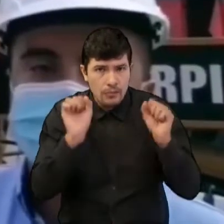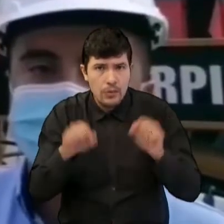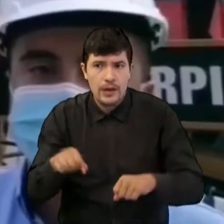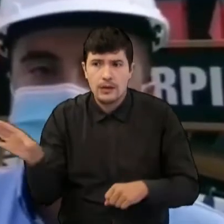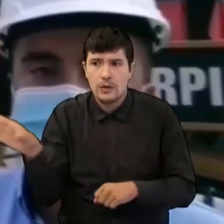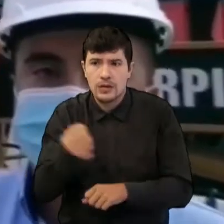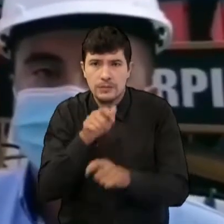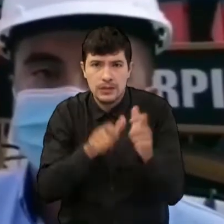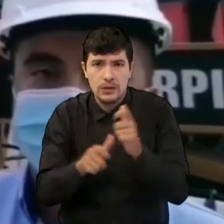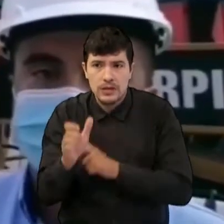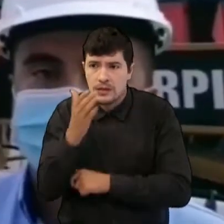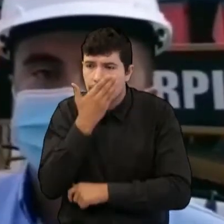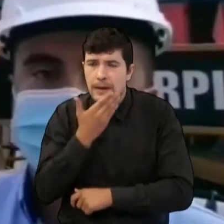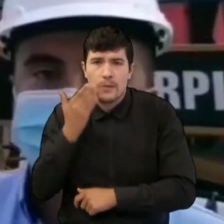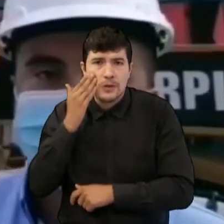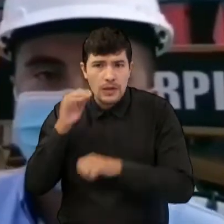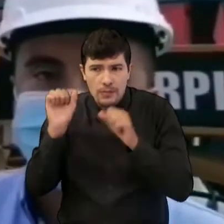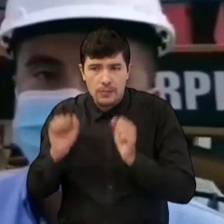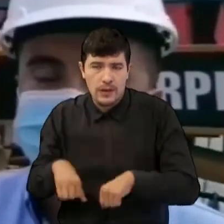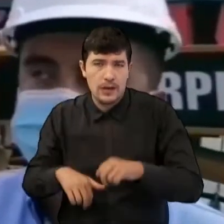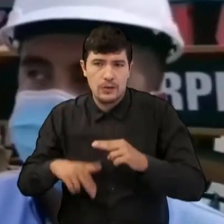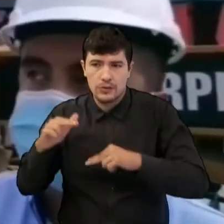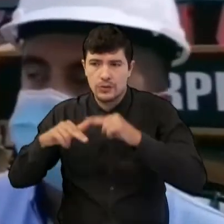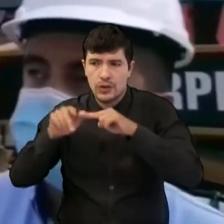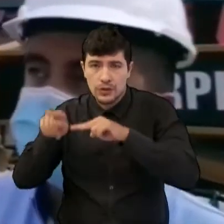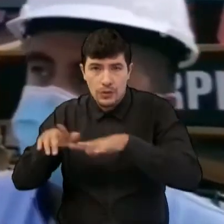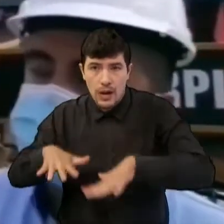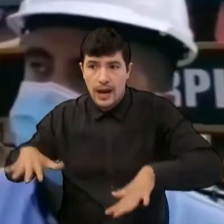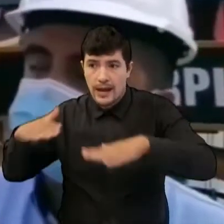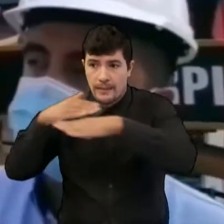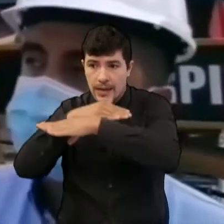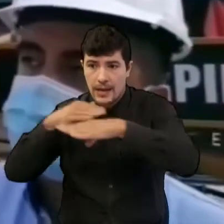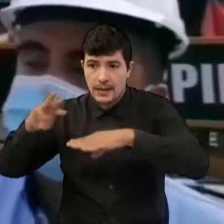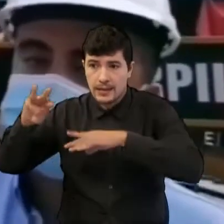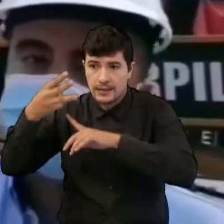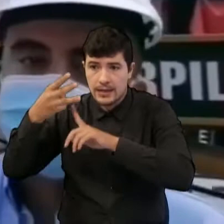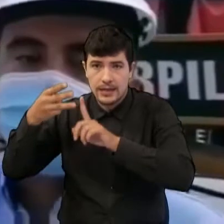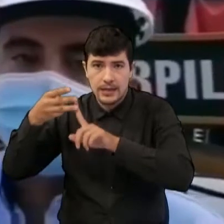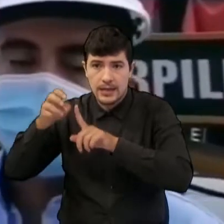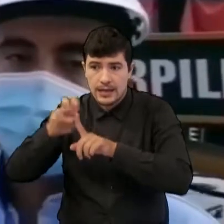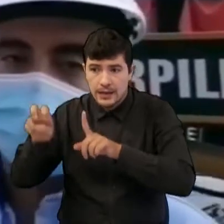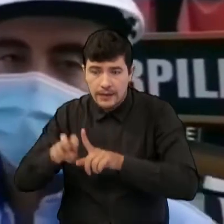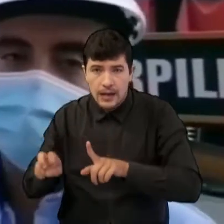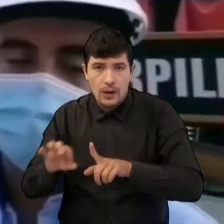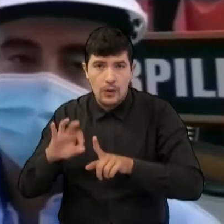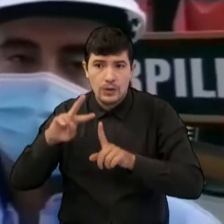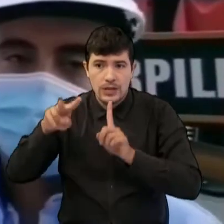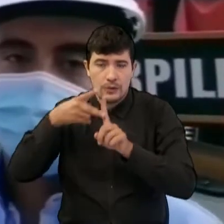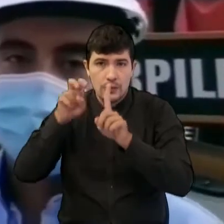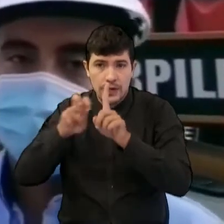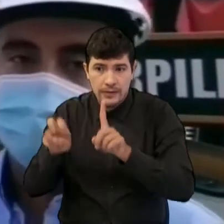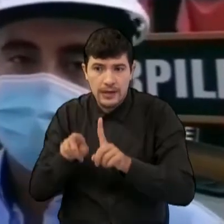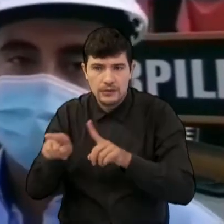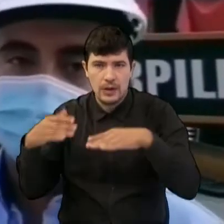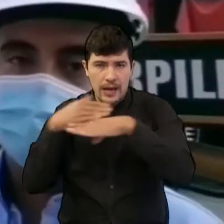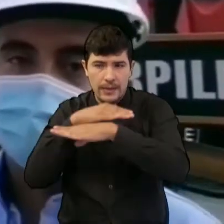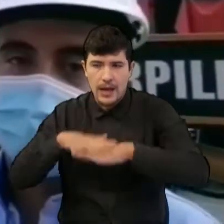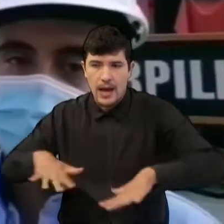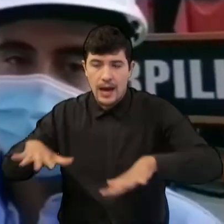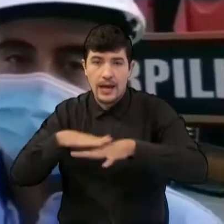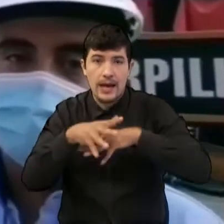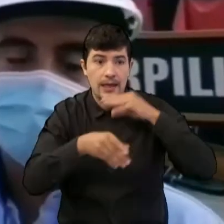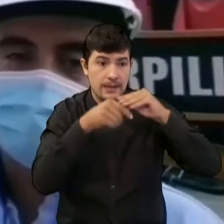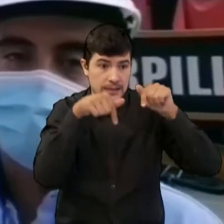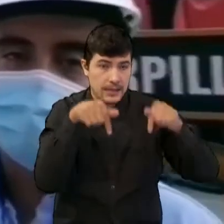poder mejorar tanto las vías terciarias como las vías secundarias y adicional a ello las vías de nuestro